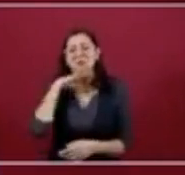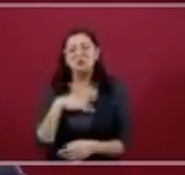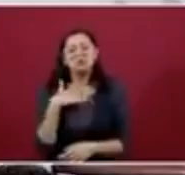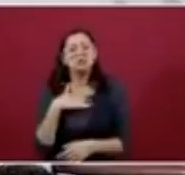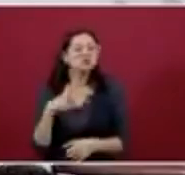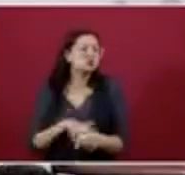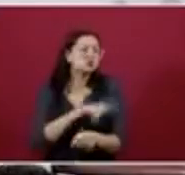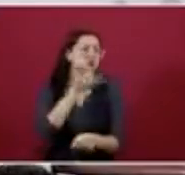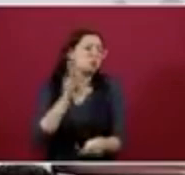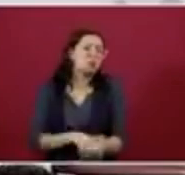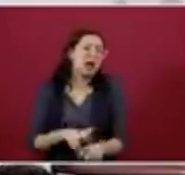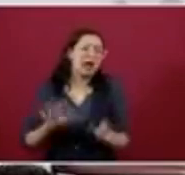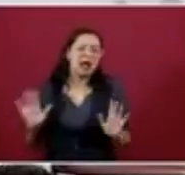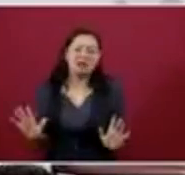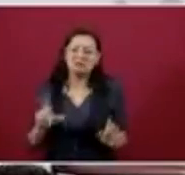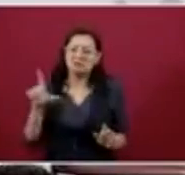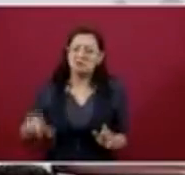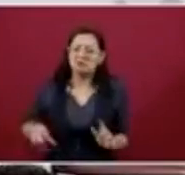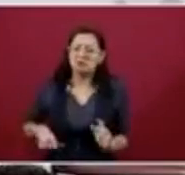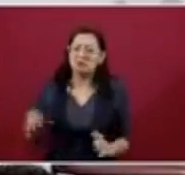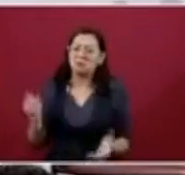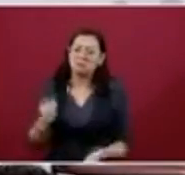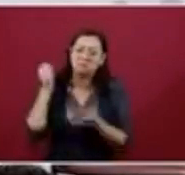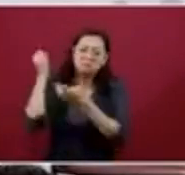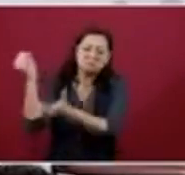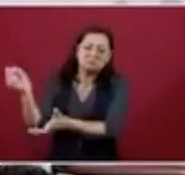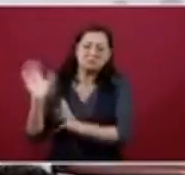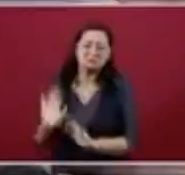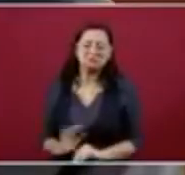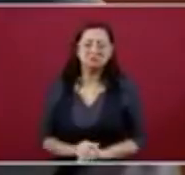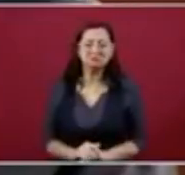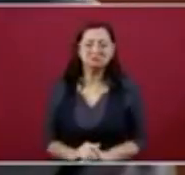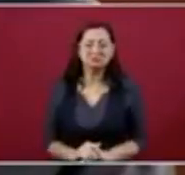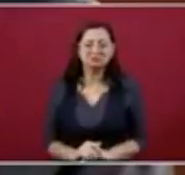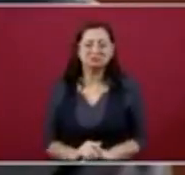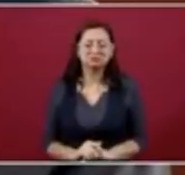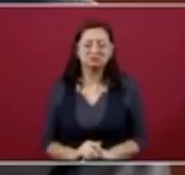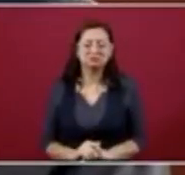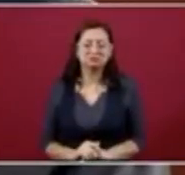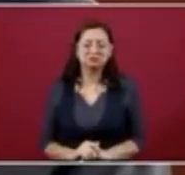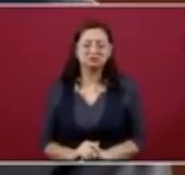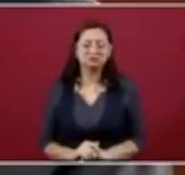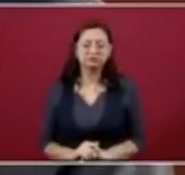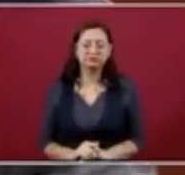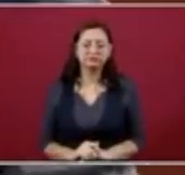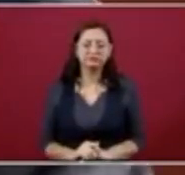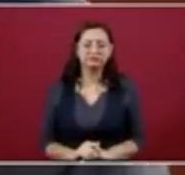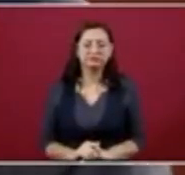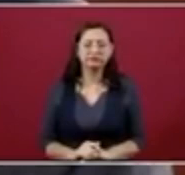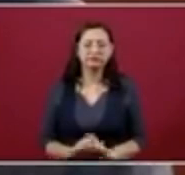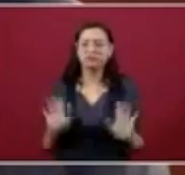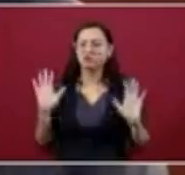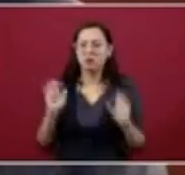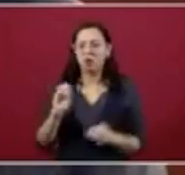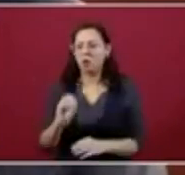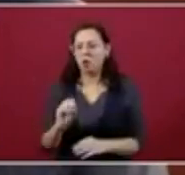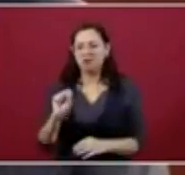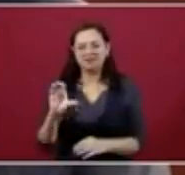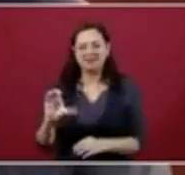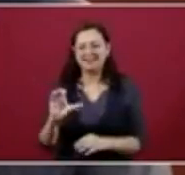que el gobierno transfiriera estos recursos a estas organizaciones de todo tipo.